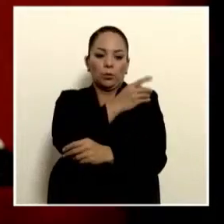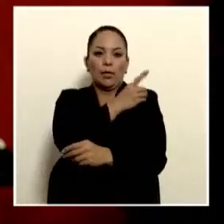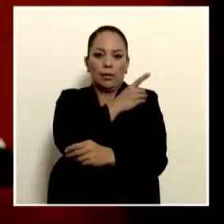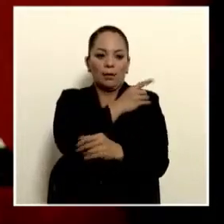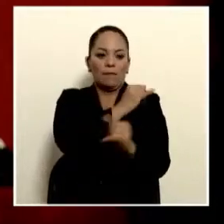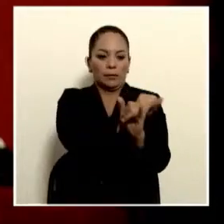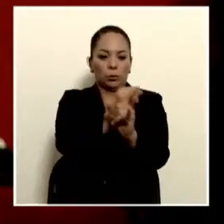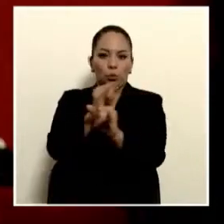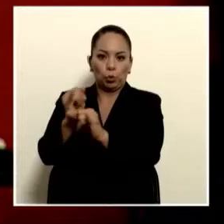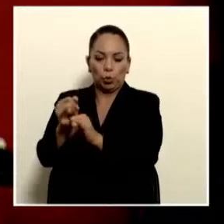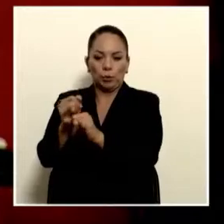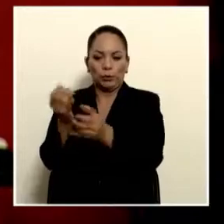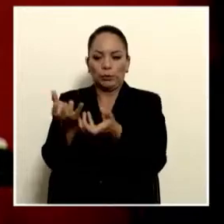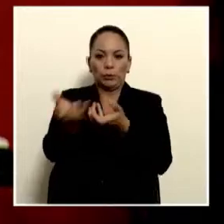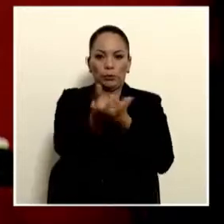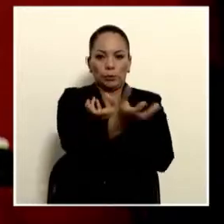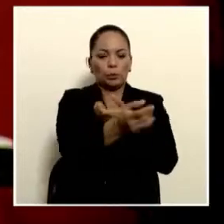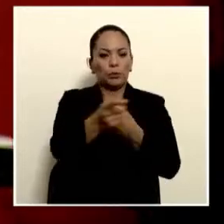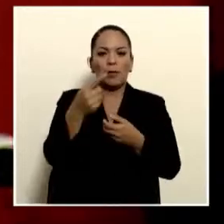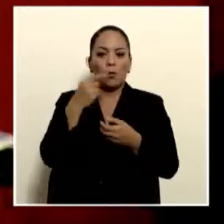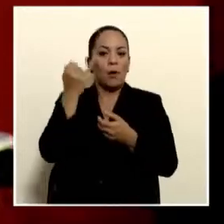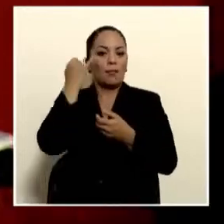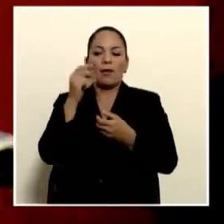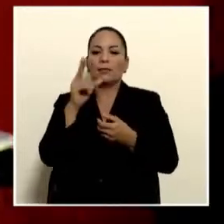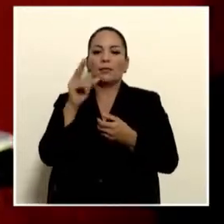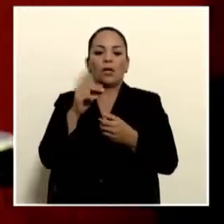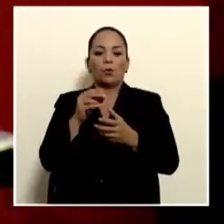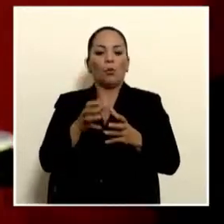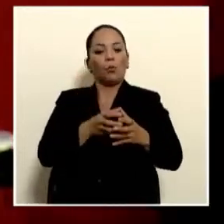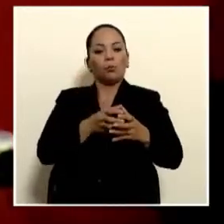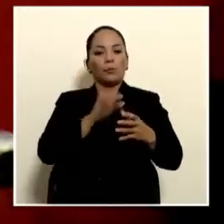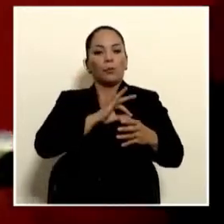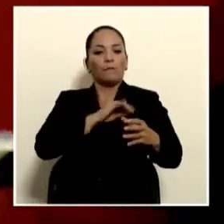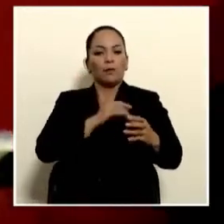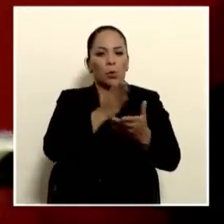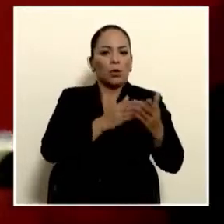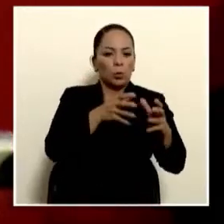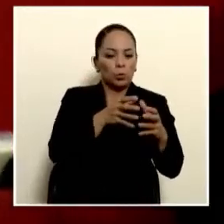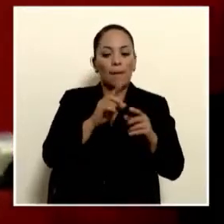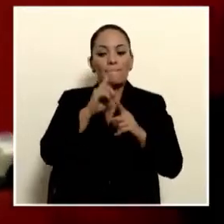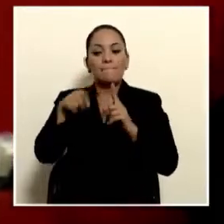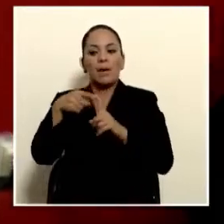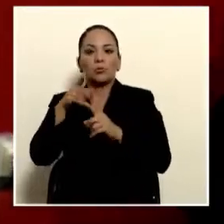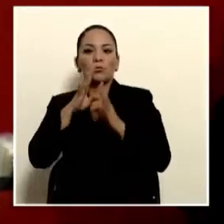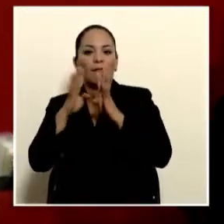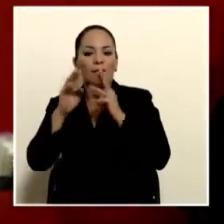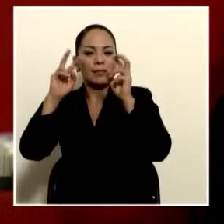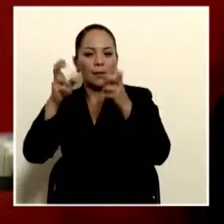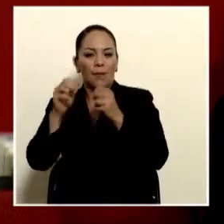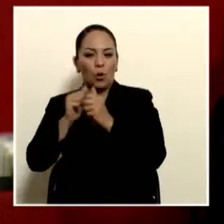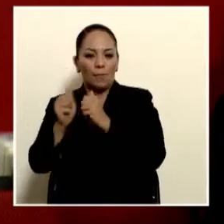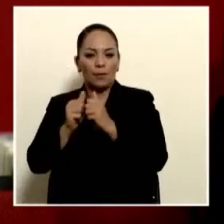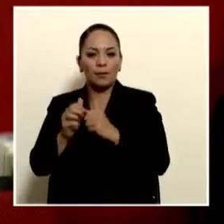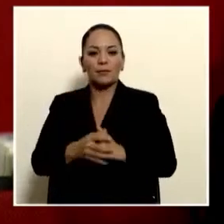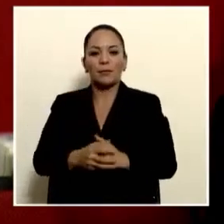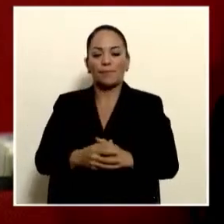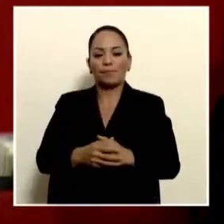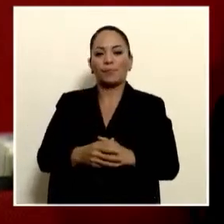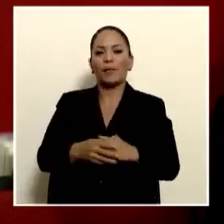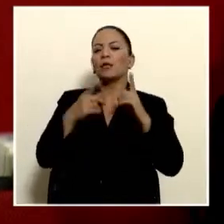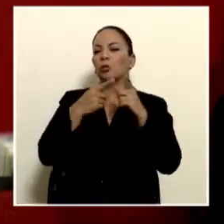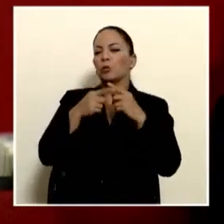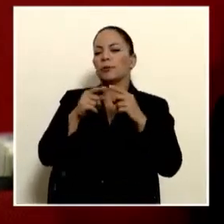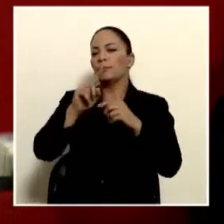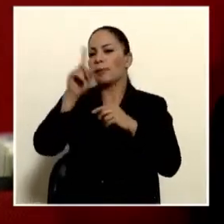de que no se pudiera argumentar un botín político. Y ahorita ensalzaba también el tema de la competencia y las oferentes y demás. Con el tema